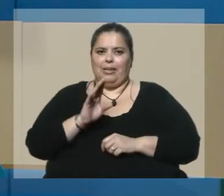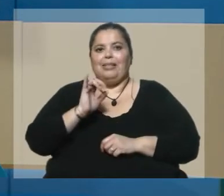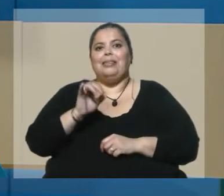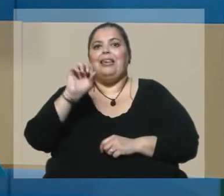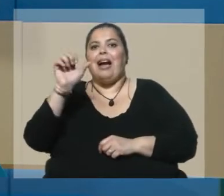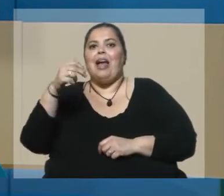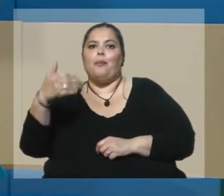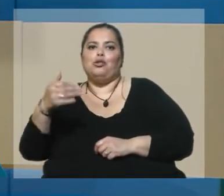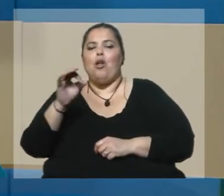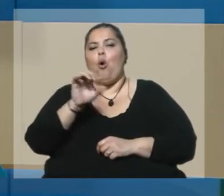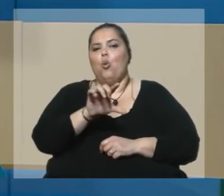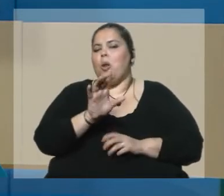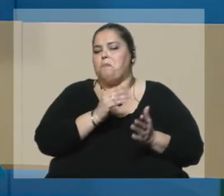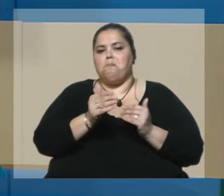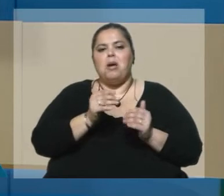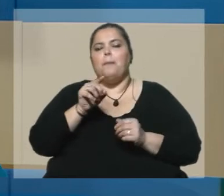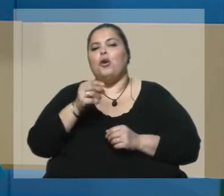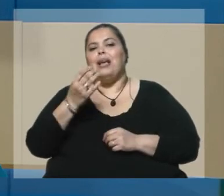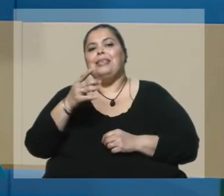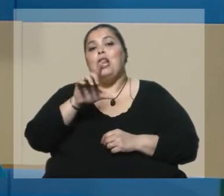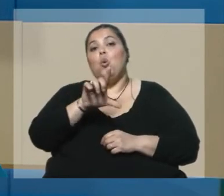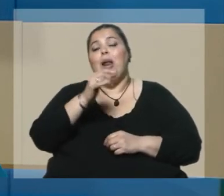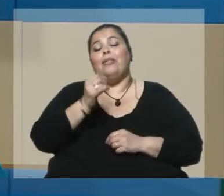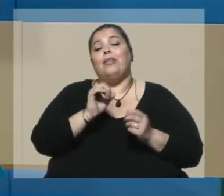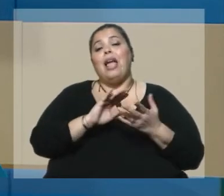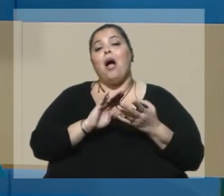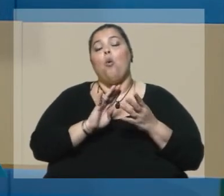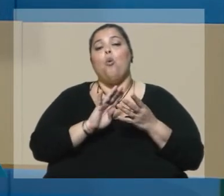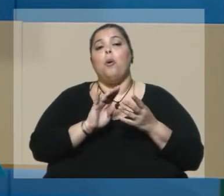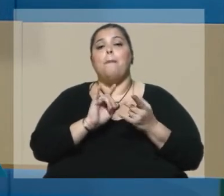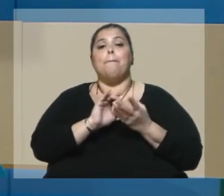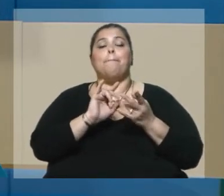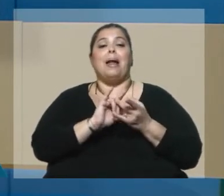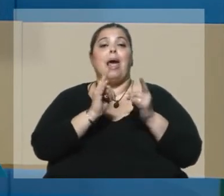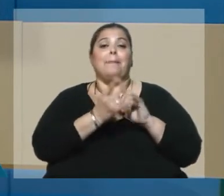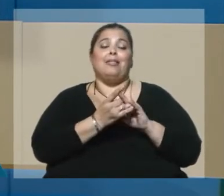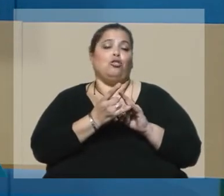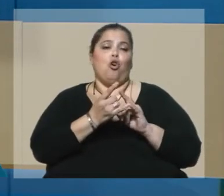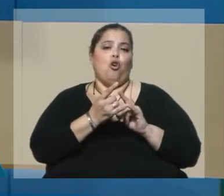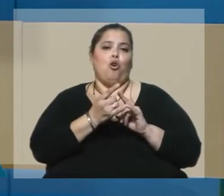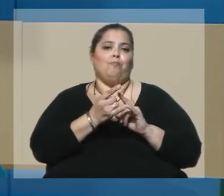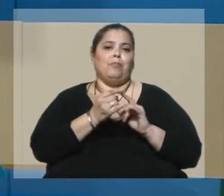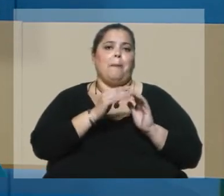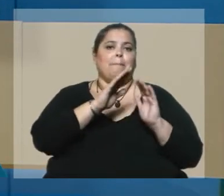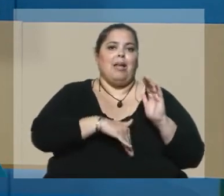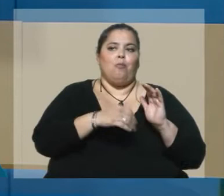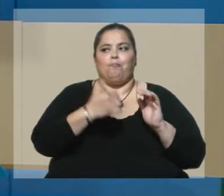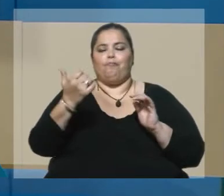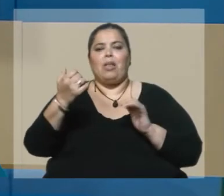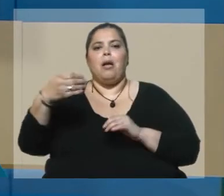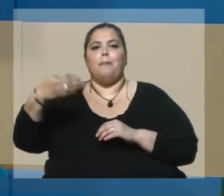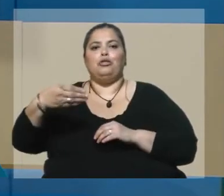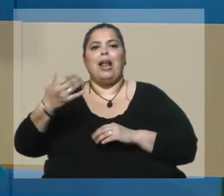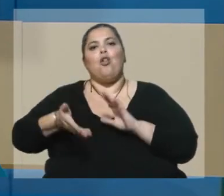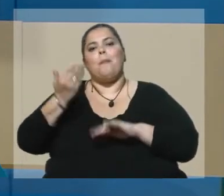bolsonaro o en el caso de canelula Lula estaría con un parlamento medianamente desfavorable con lo cual podría estar controlada su